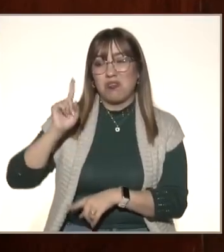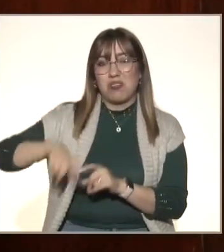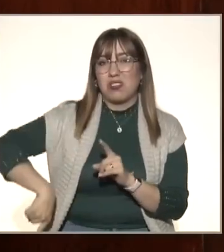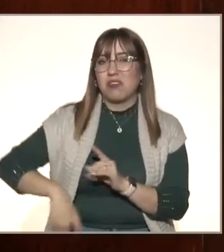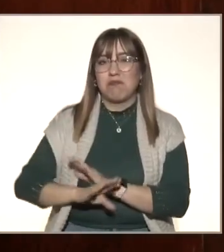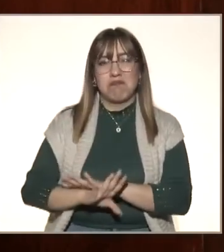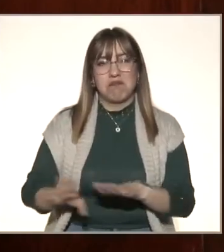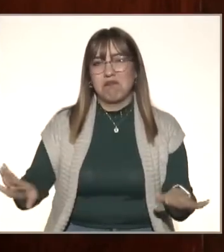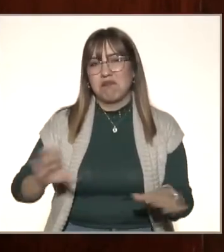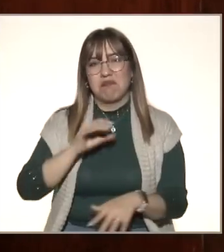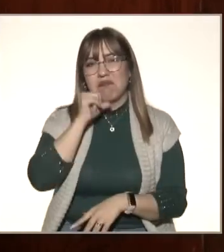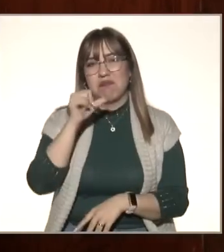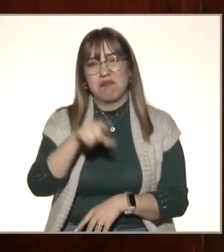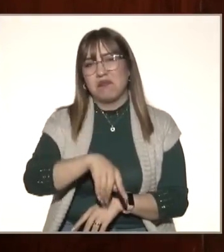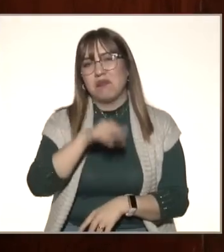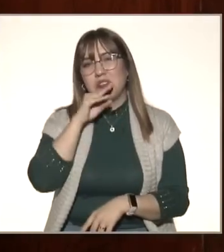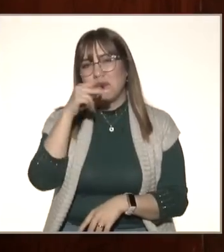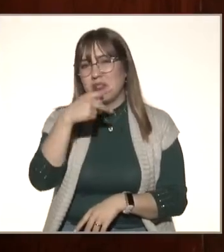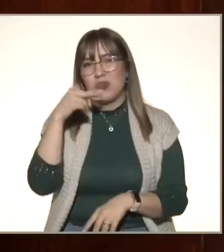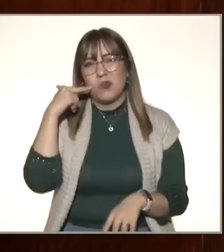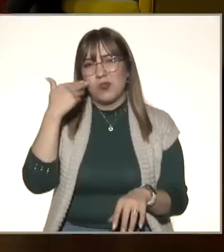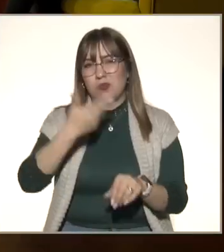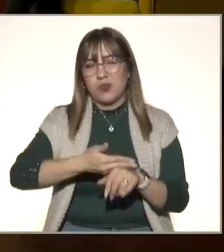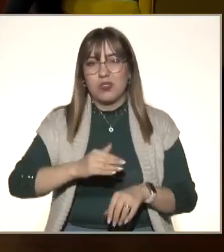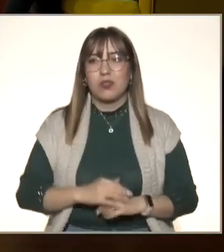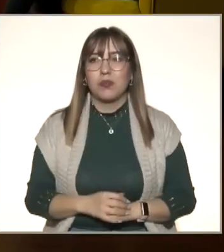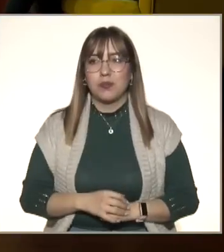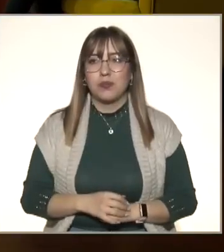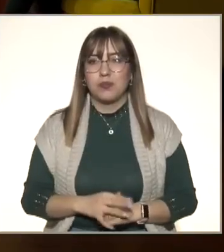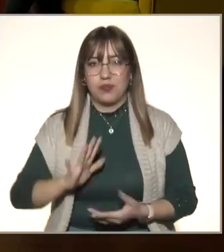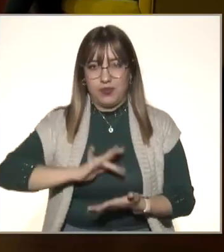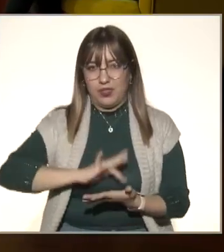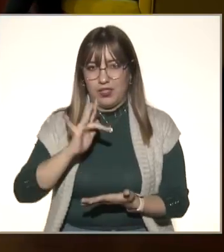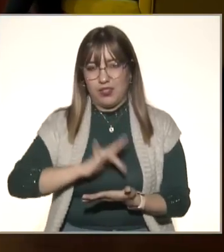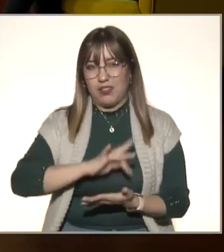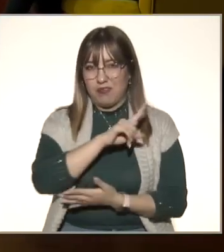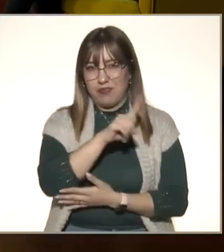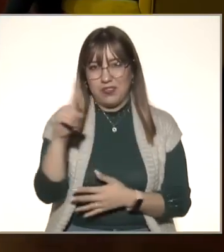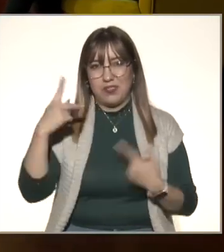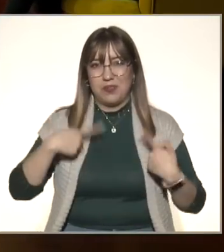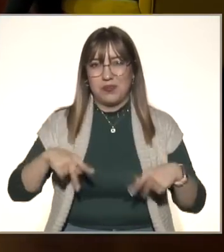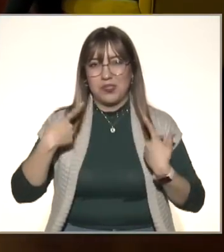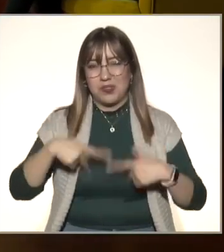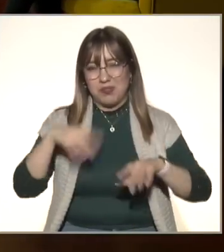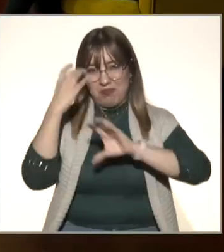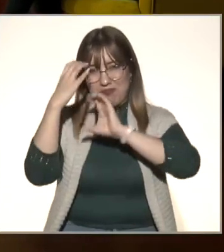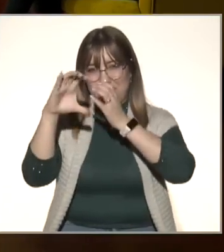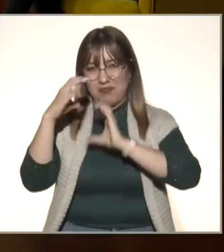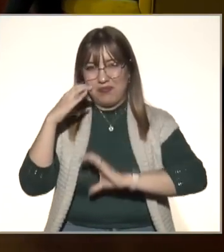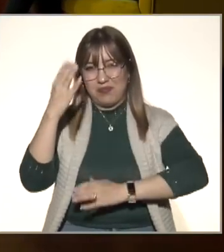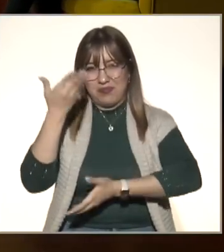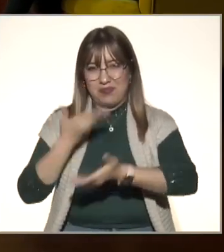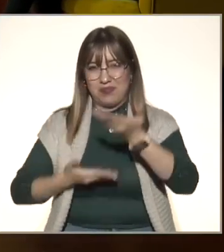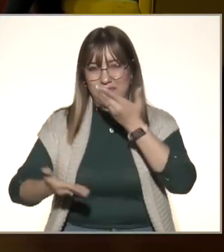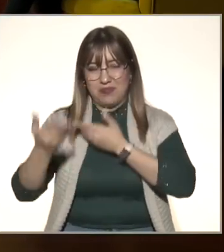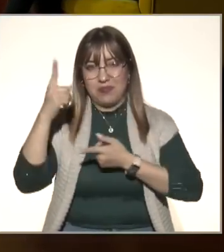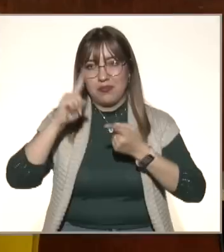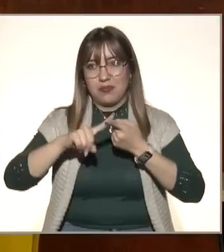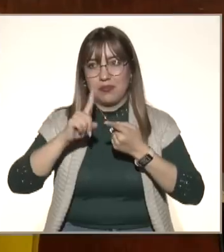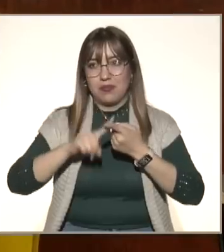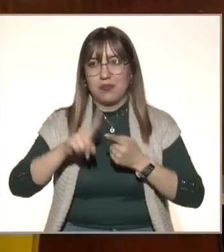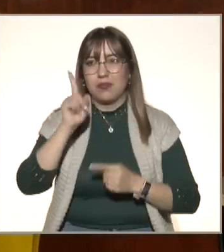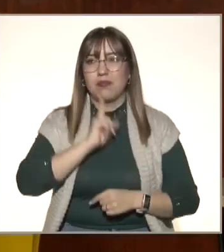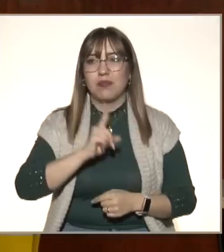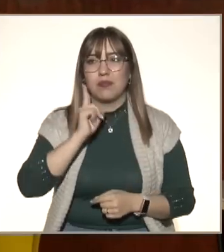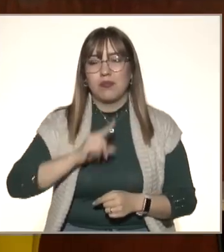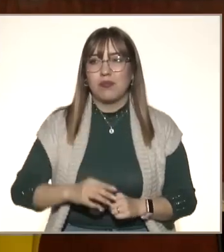tiene mi madre por él. Muchas gracias, Rosy. Pues gracias a todas las personas que nos comparten. Miren, vamos a empezar con Carla, que nos decía,